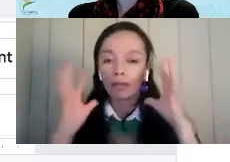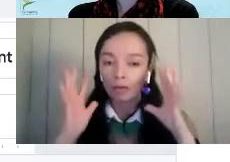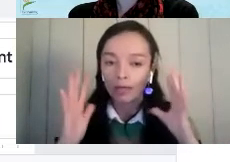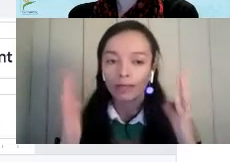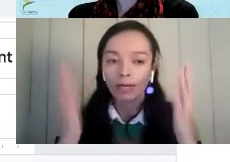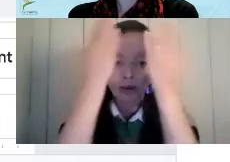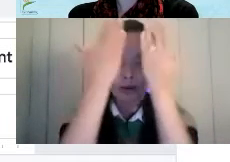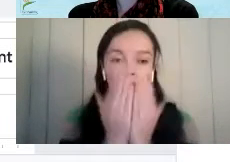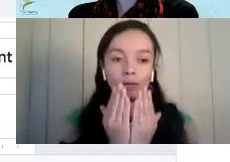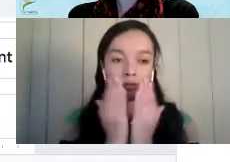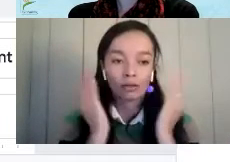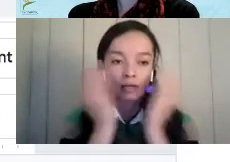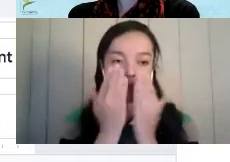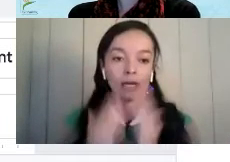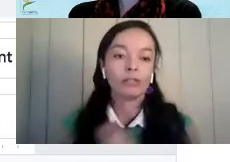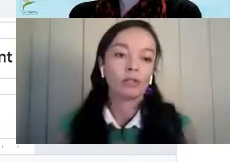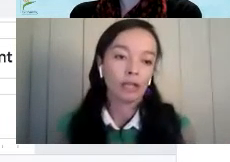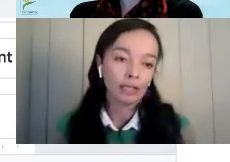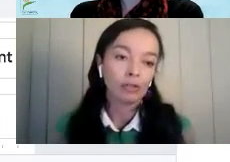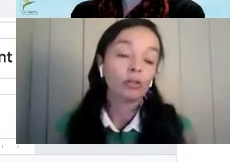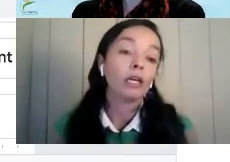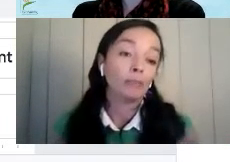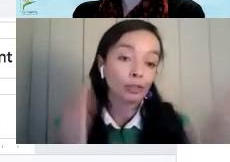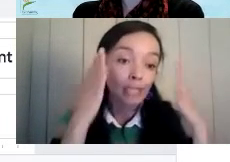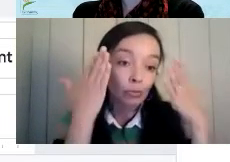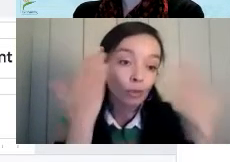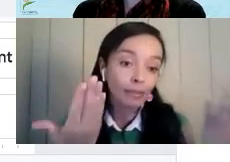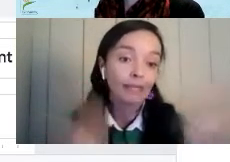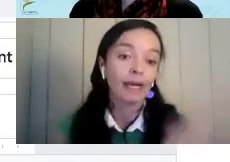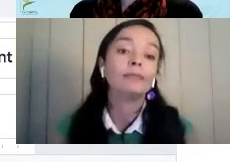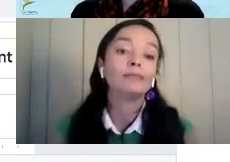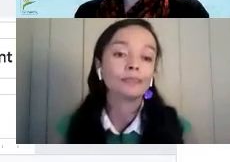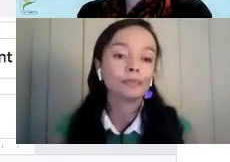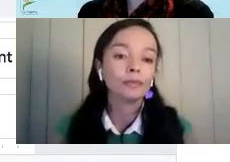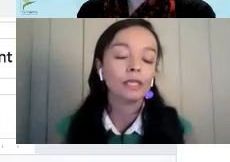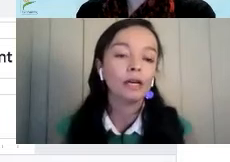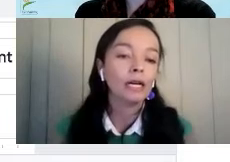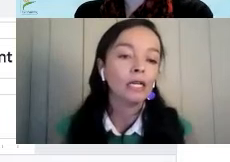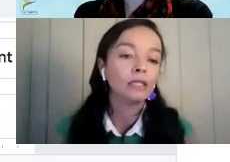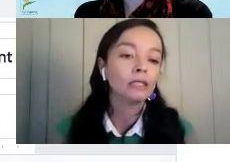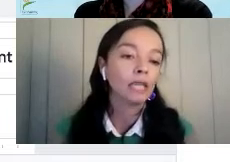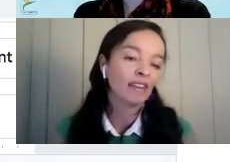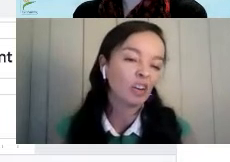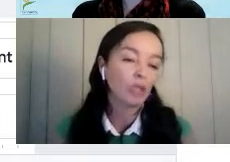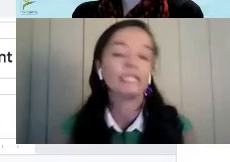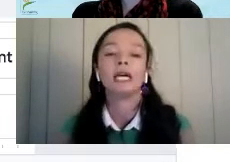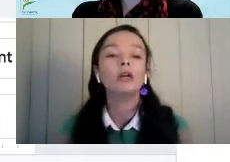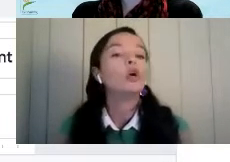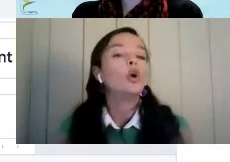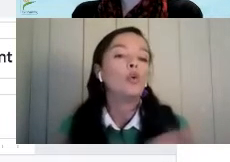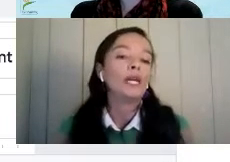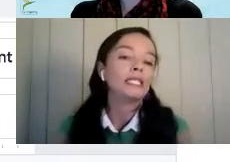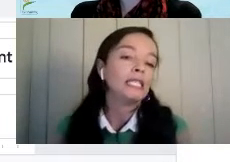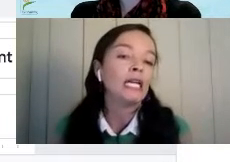sí, tengan en cuenta, no le vamos a tapar la visión al niño, que por sí ya es muy limitada. La frecuencia.